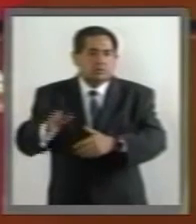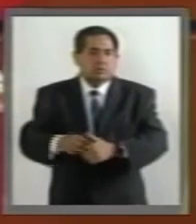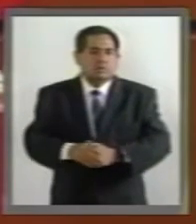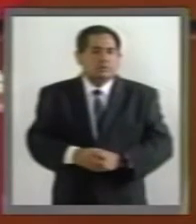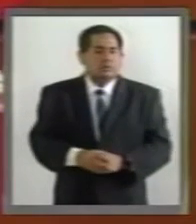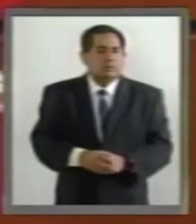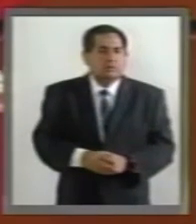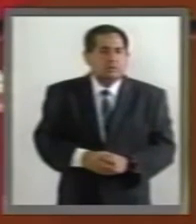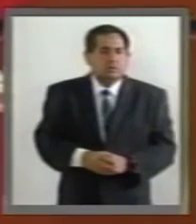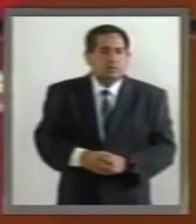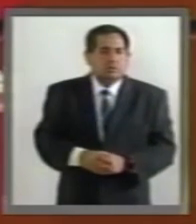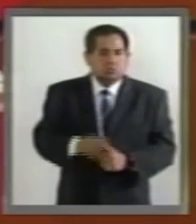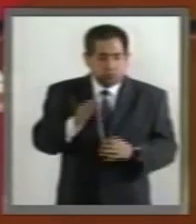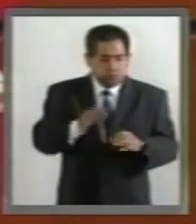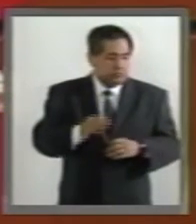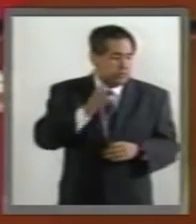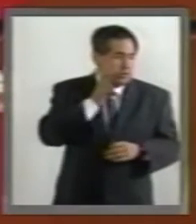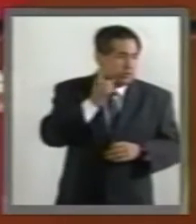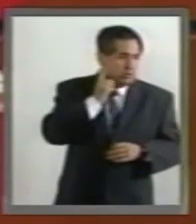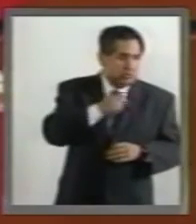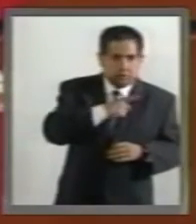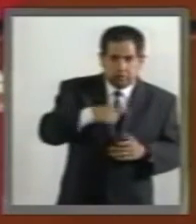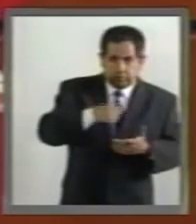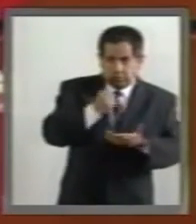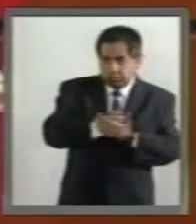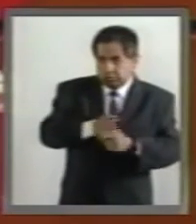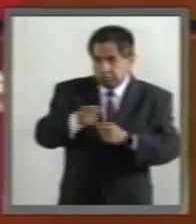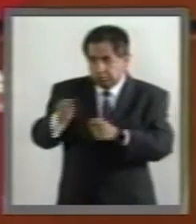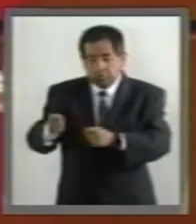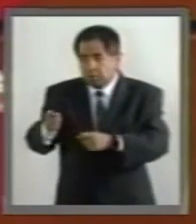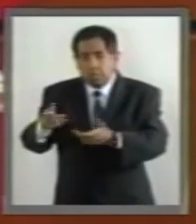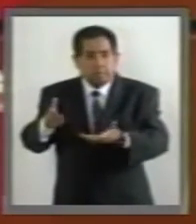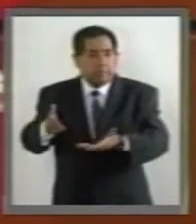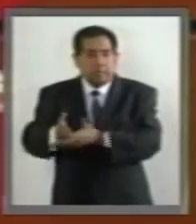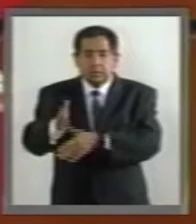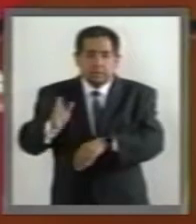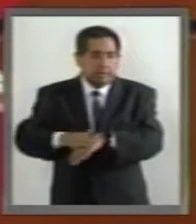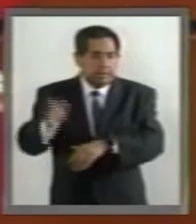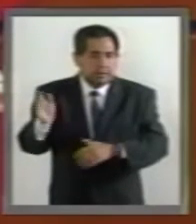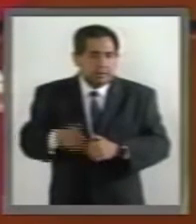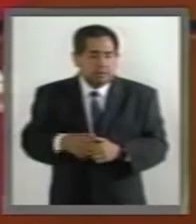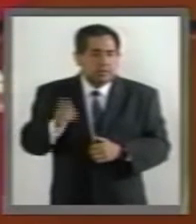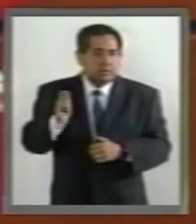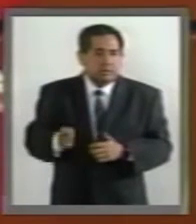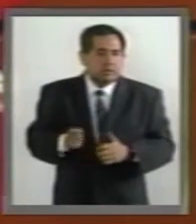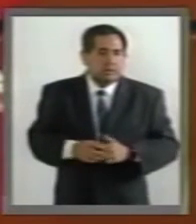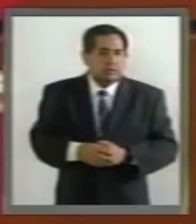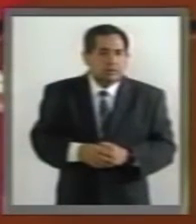de lo que originalmente la Cámara de Diputados le había asignado. Estamos hablando en